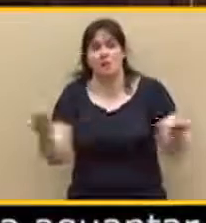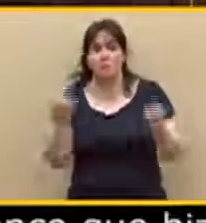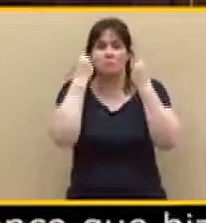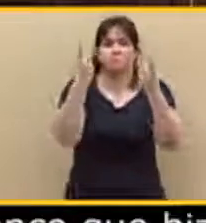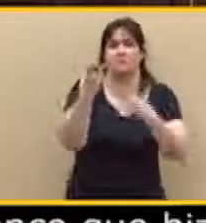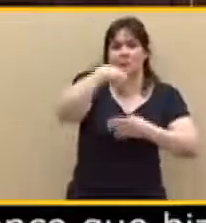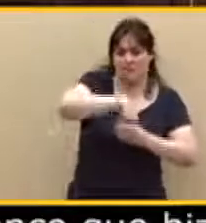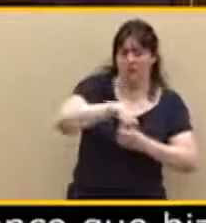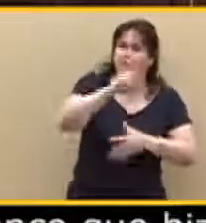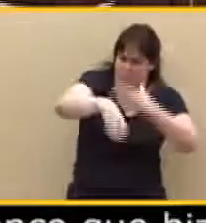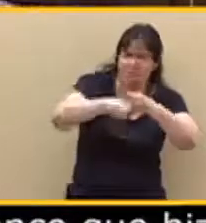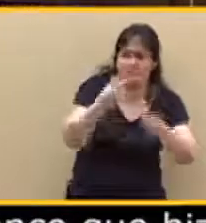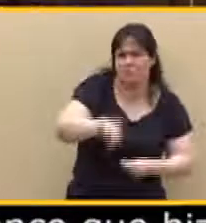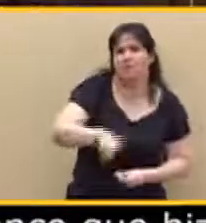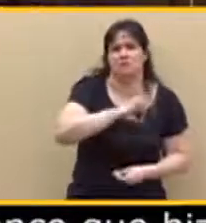señorías.